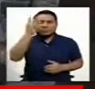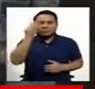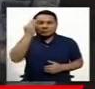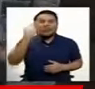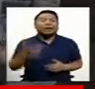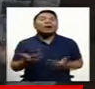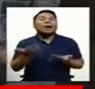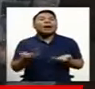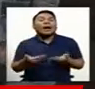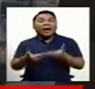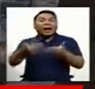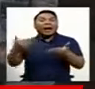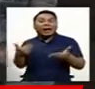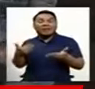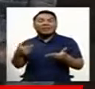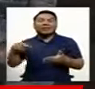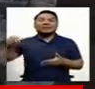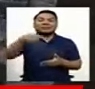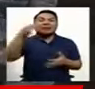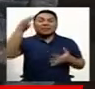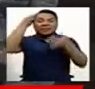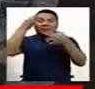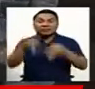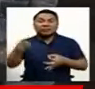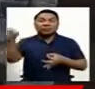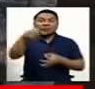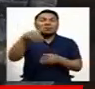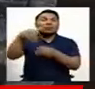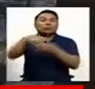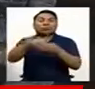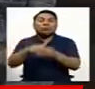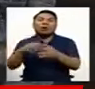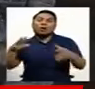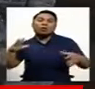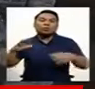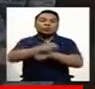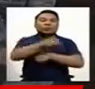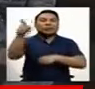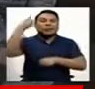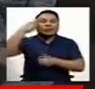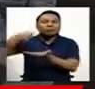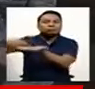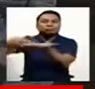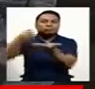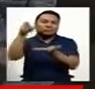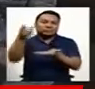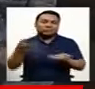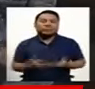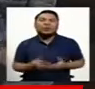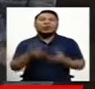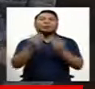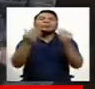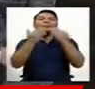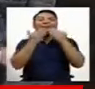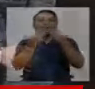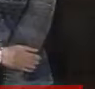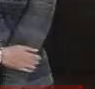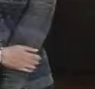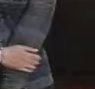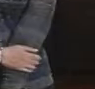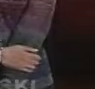un paso tan destructivo como el que se propone. Muchas gracias.